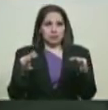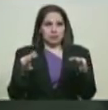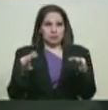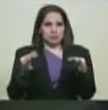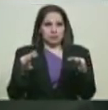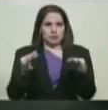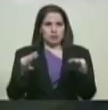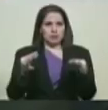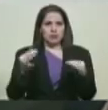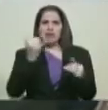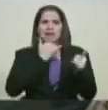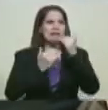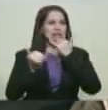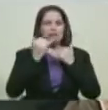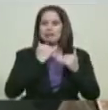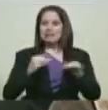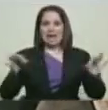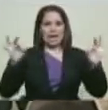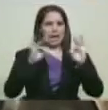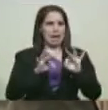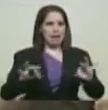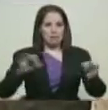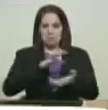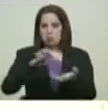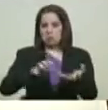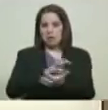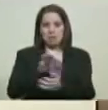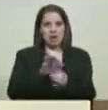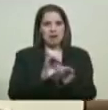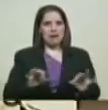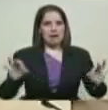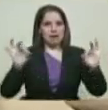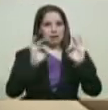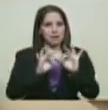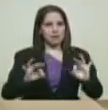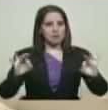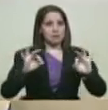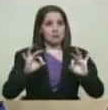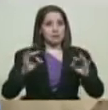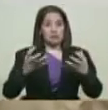incidente, sin un solo suceso, con grandes